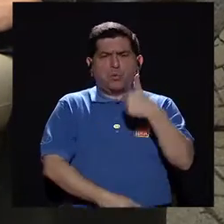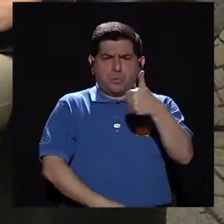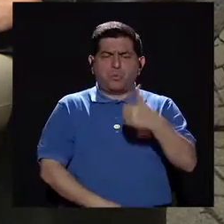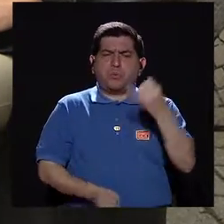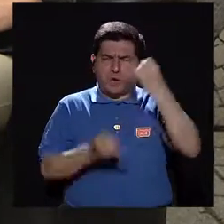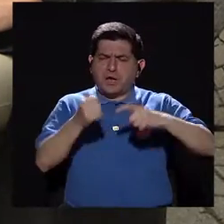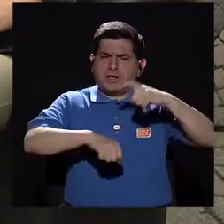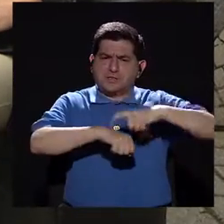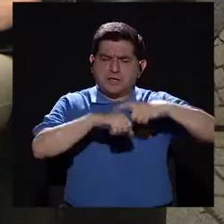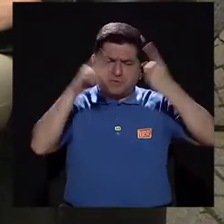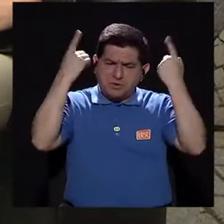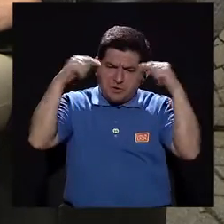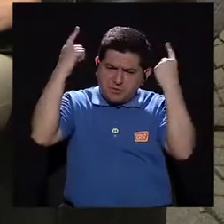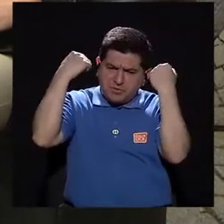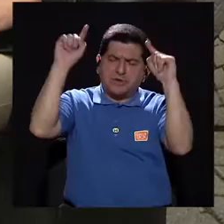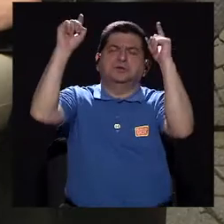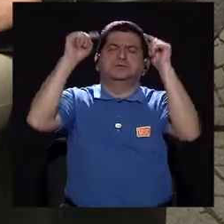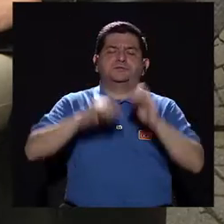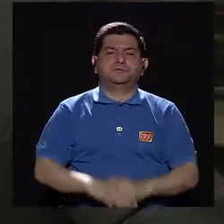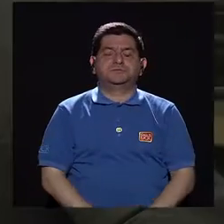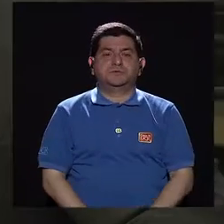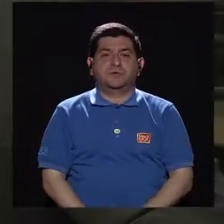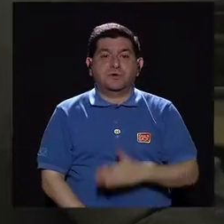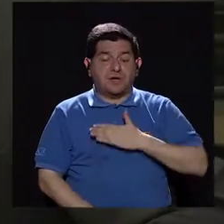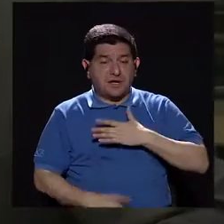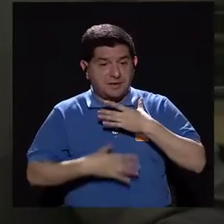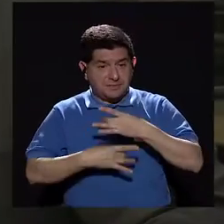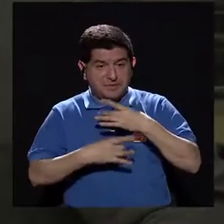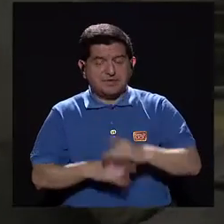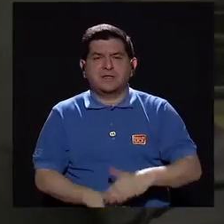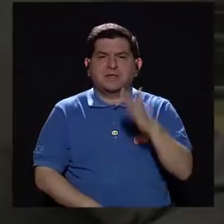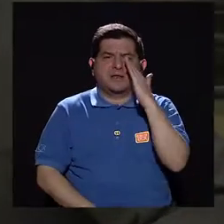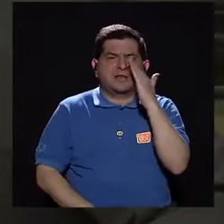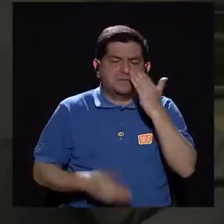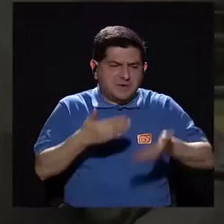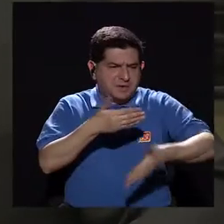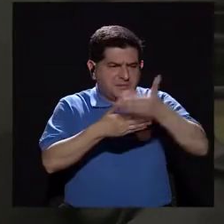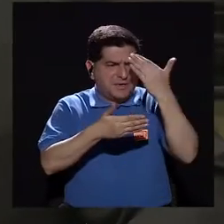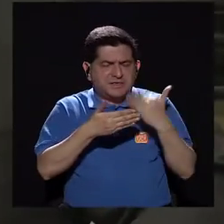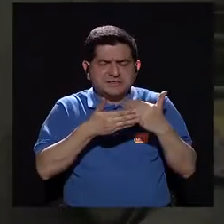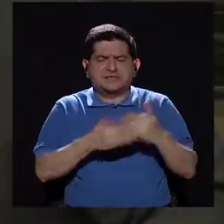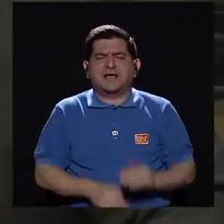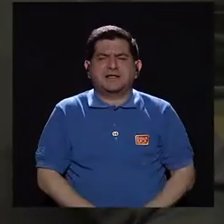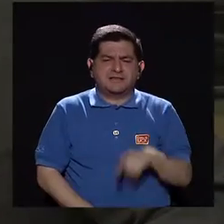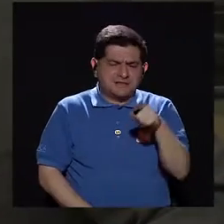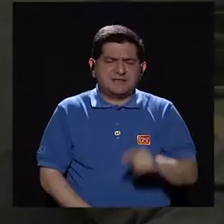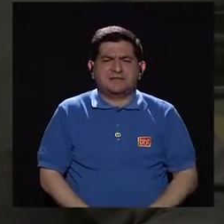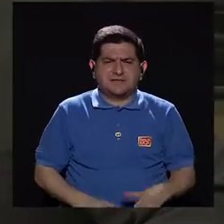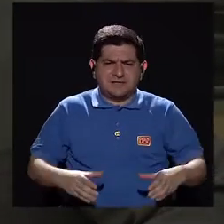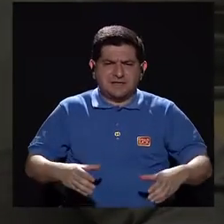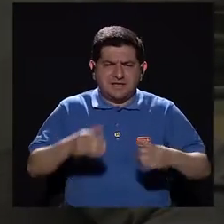terminar este periodo exitosamente. Sí, y me llama la atención que el señor dice, ¿cómo hacían las mamás antes de que existieran las fórmulas?